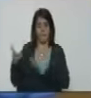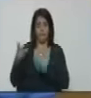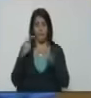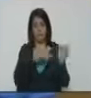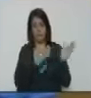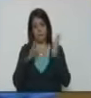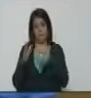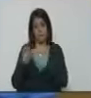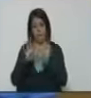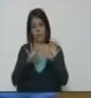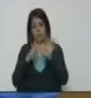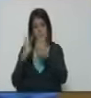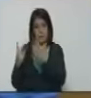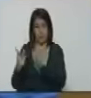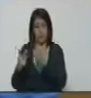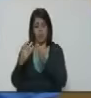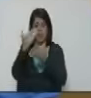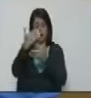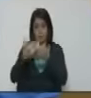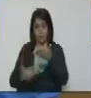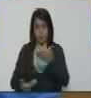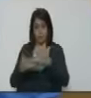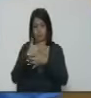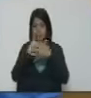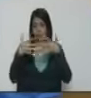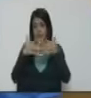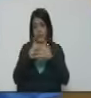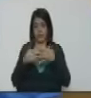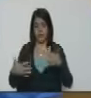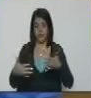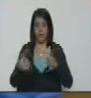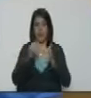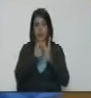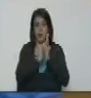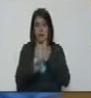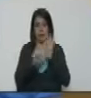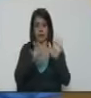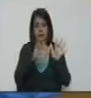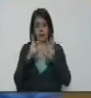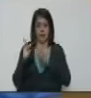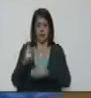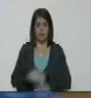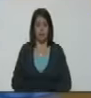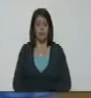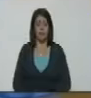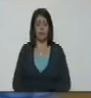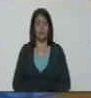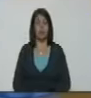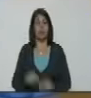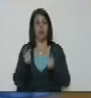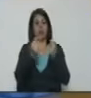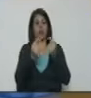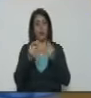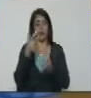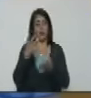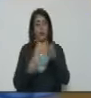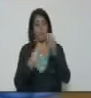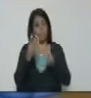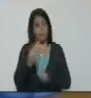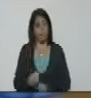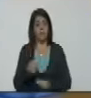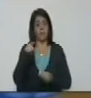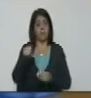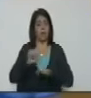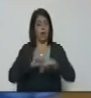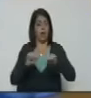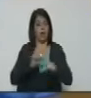cual pasa a ser el artículo 17, quedando redactado en los siguientes términos. Artículo 17. La economía comunal es un ámbito